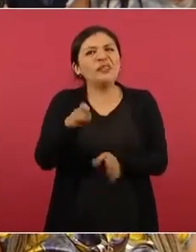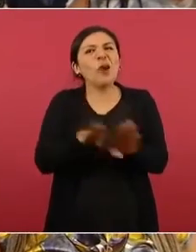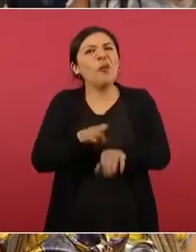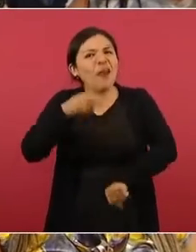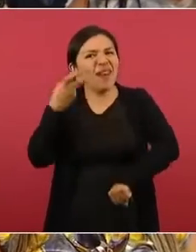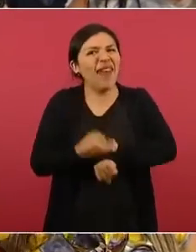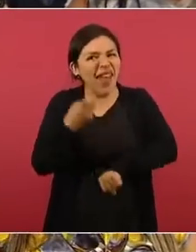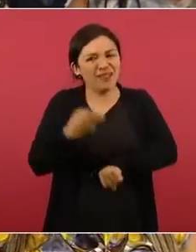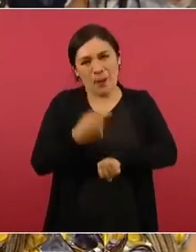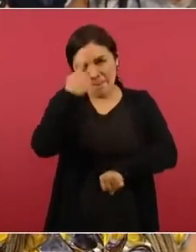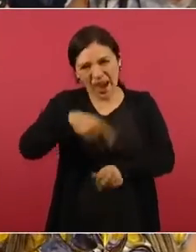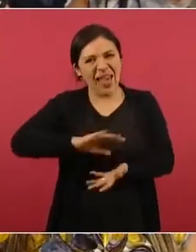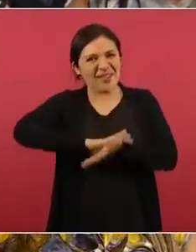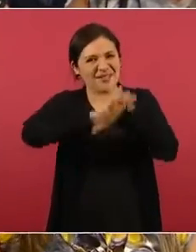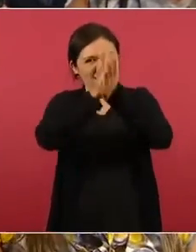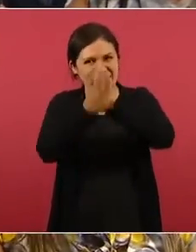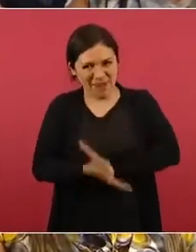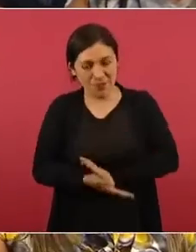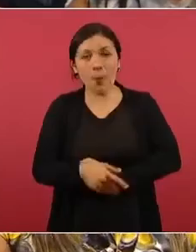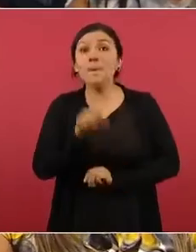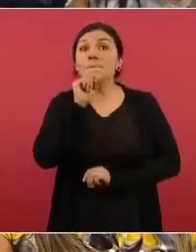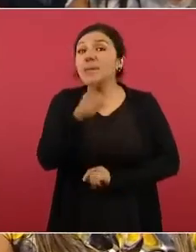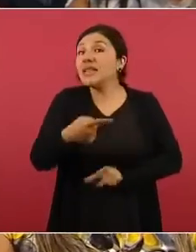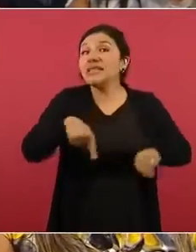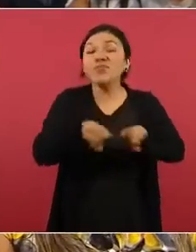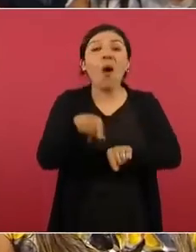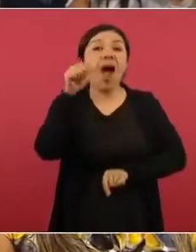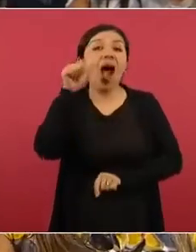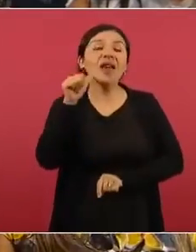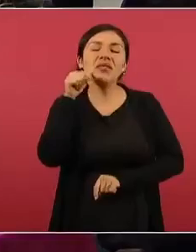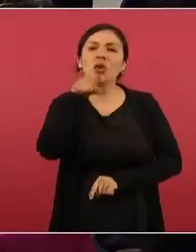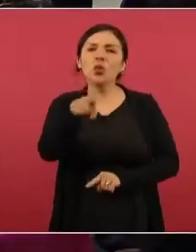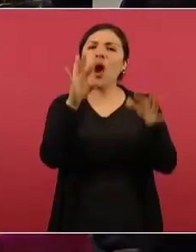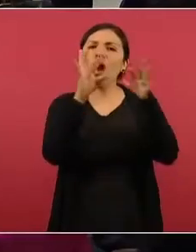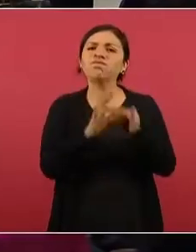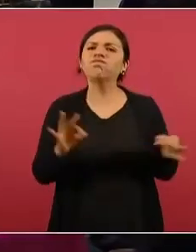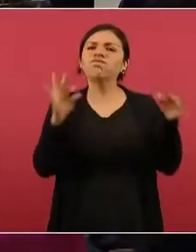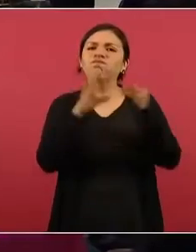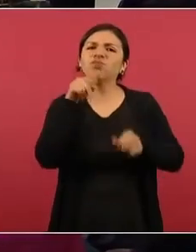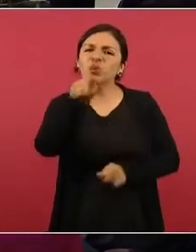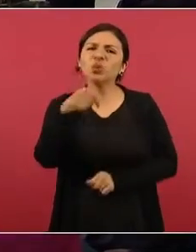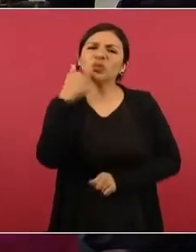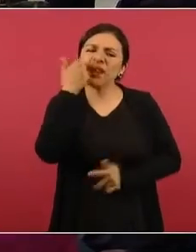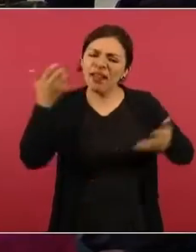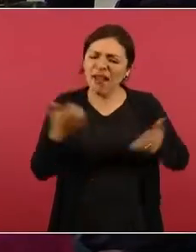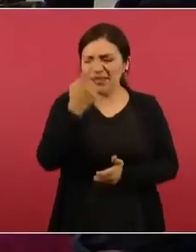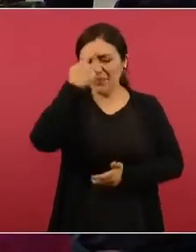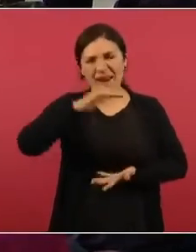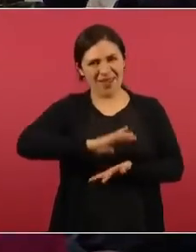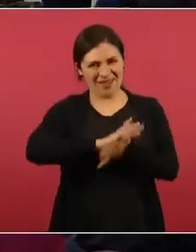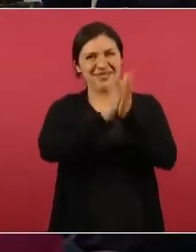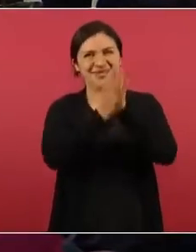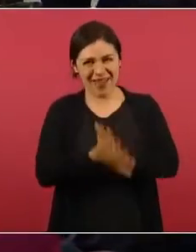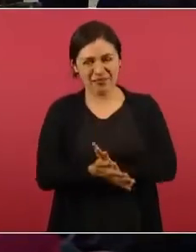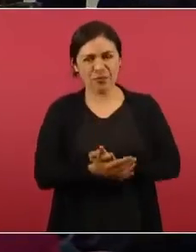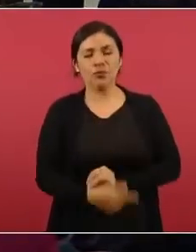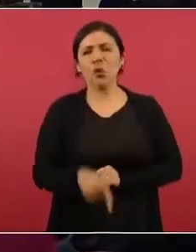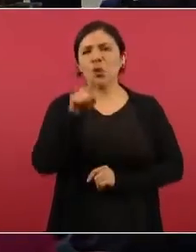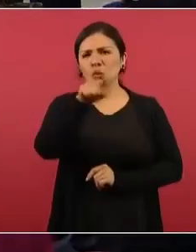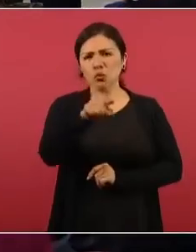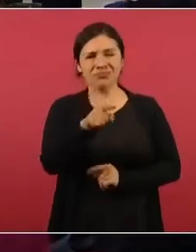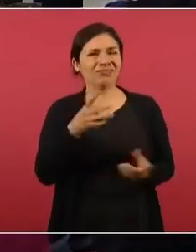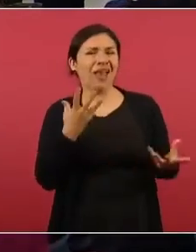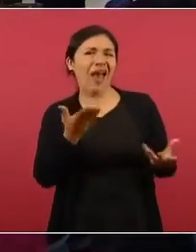la transformación. Usted ayer hablaba de cómo su lucha ha sido por la transformación. Usted renunció al